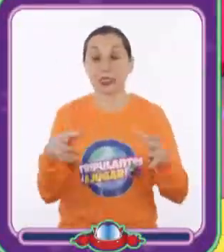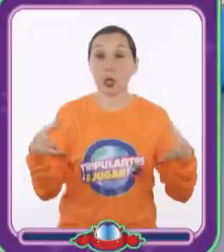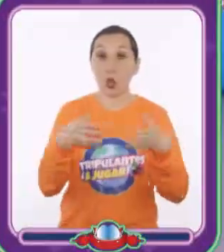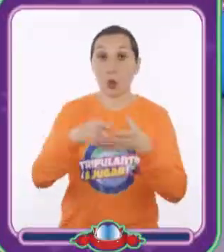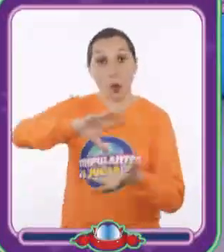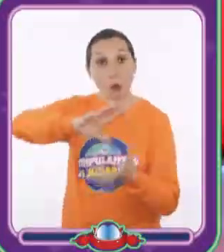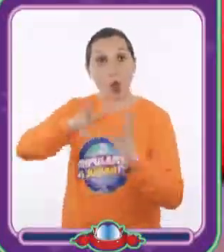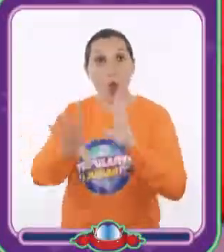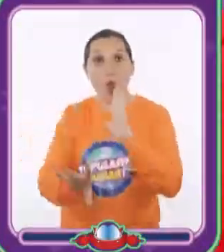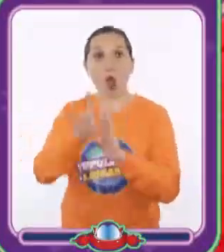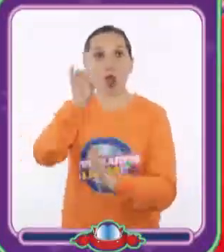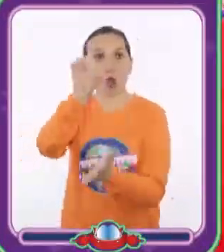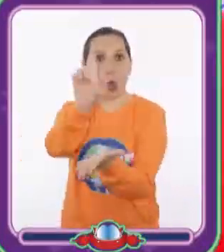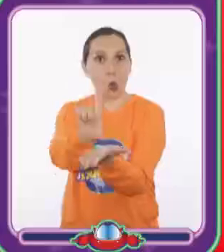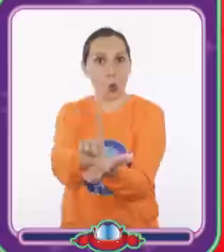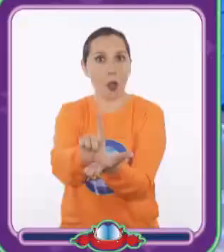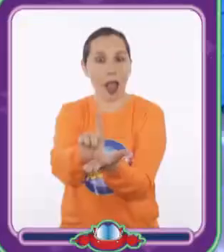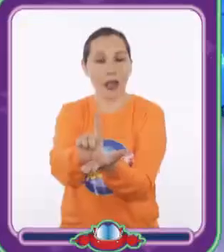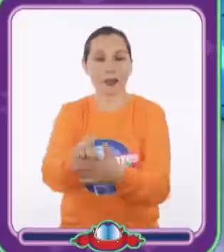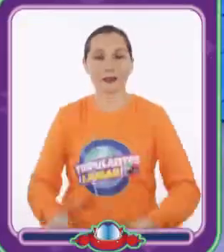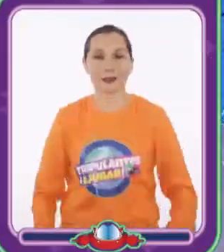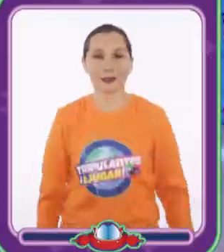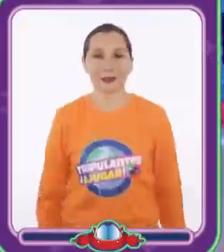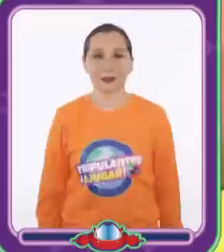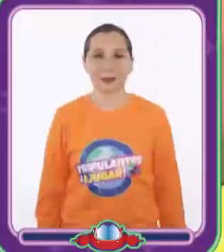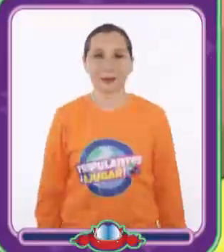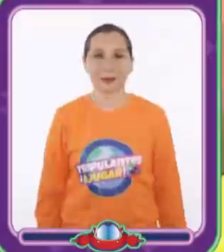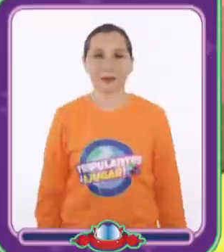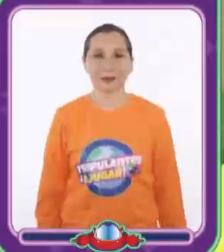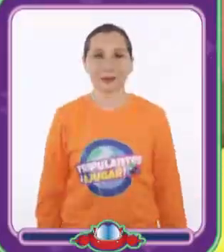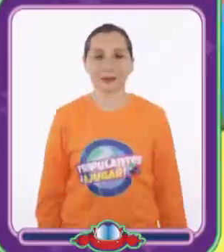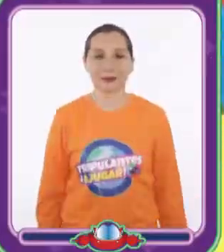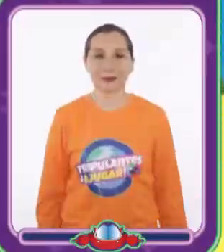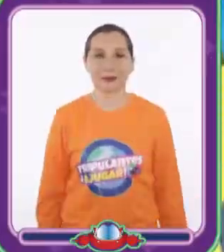tripulación! ¡Esta tripulación planeta ha encontrado el destino!